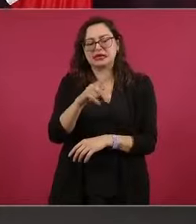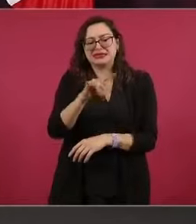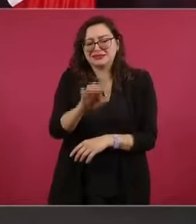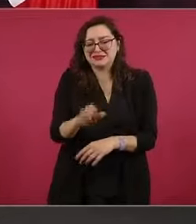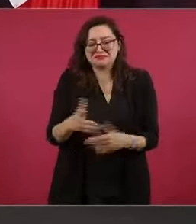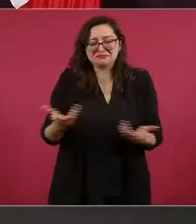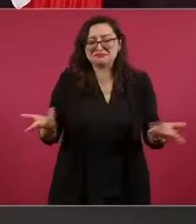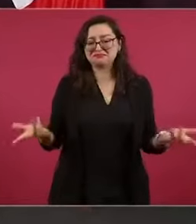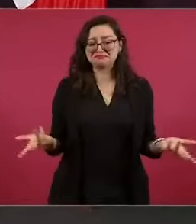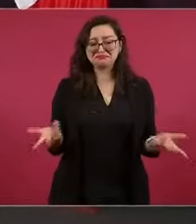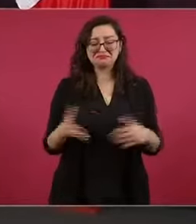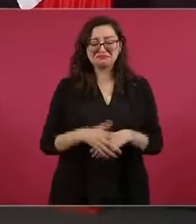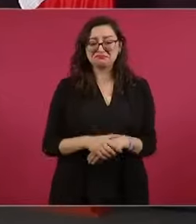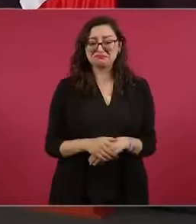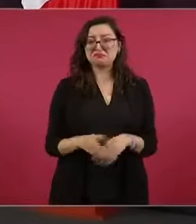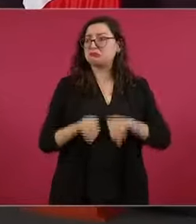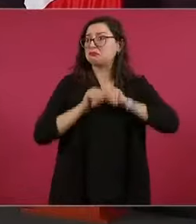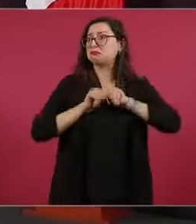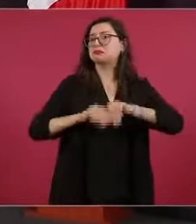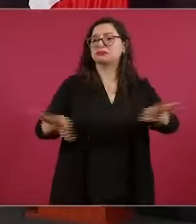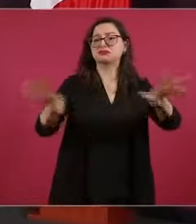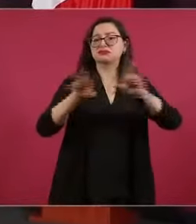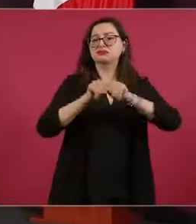No tiene efecto